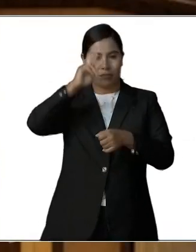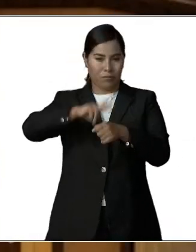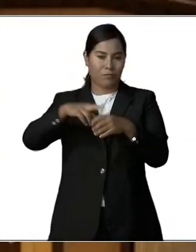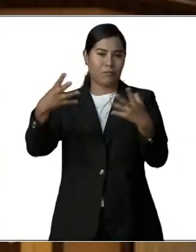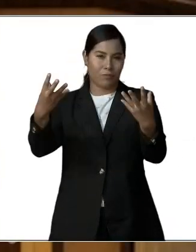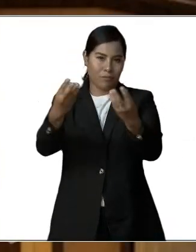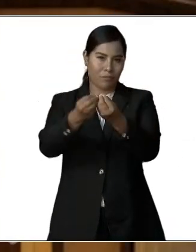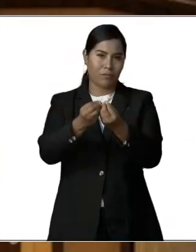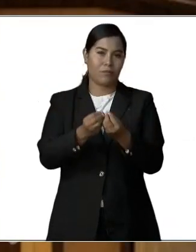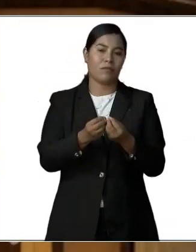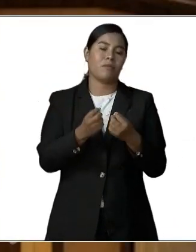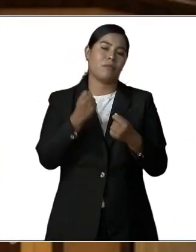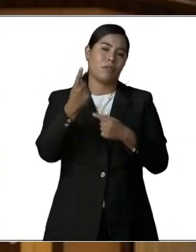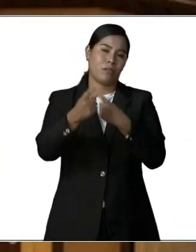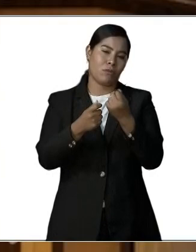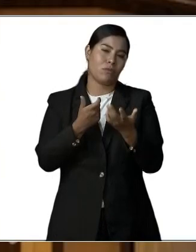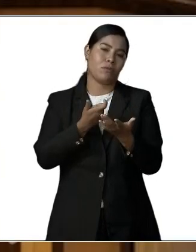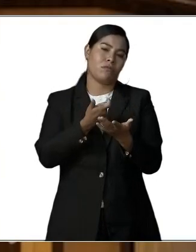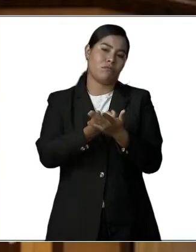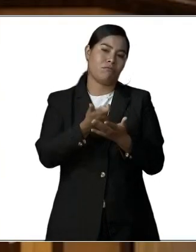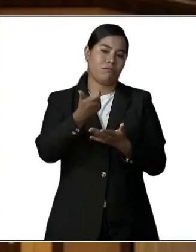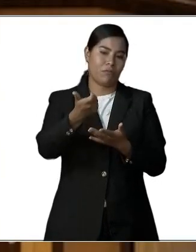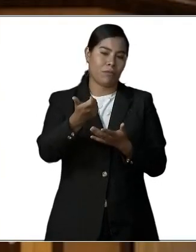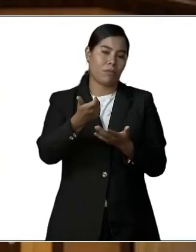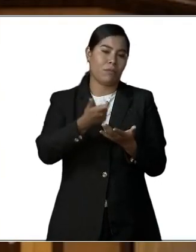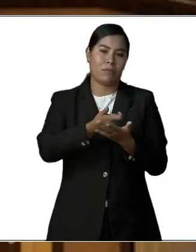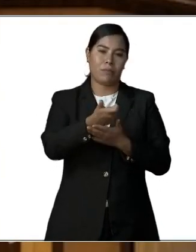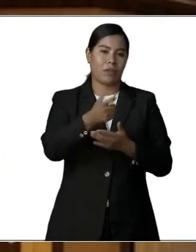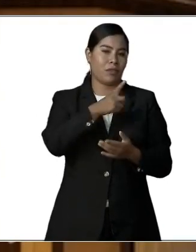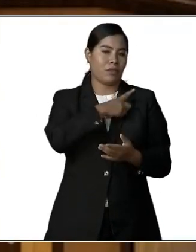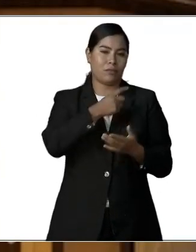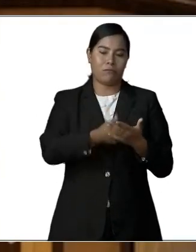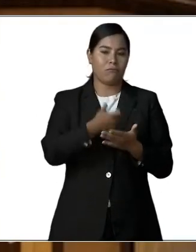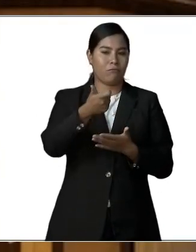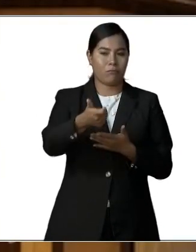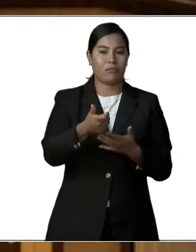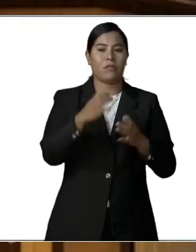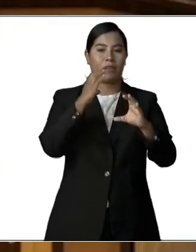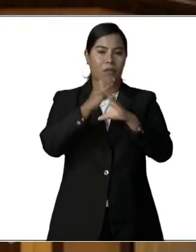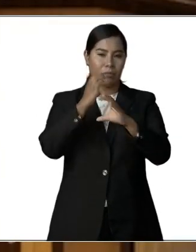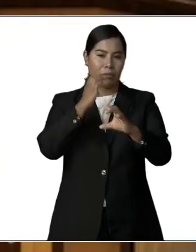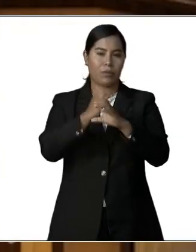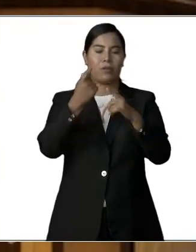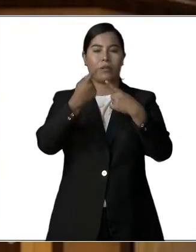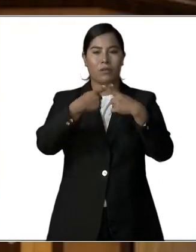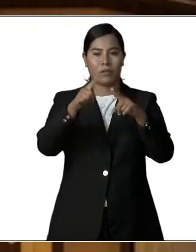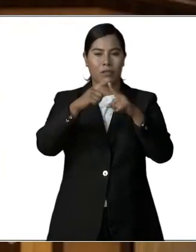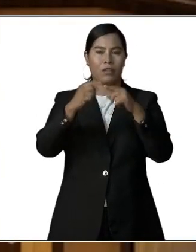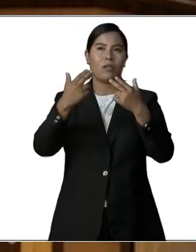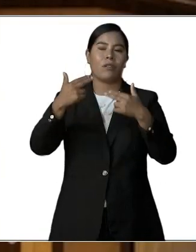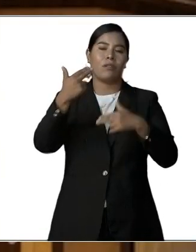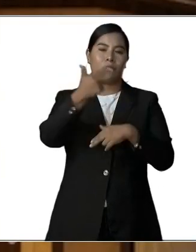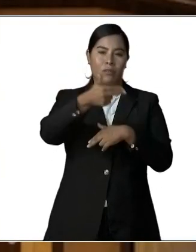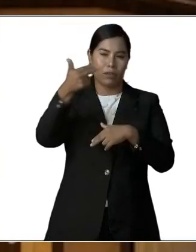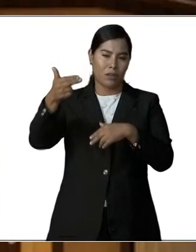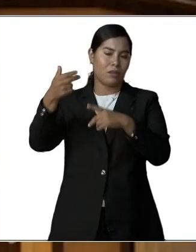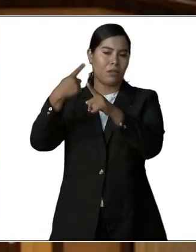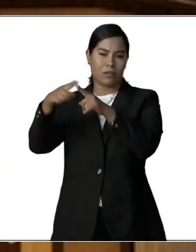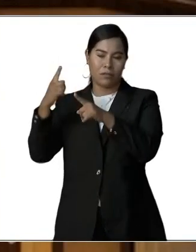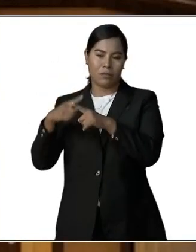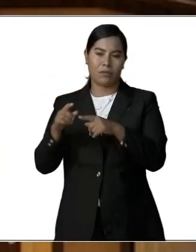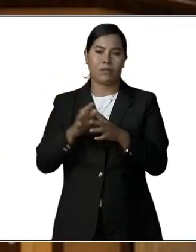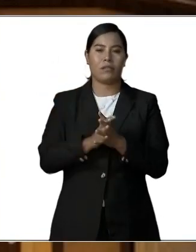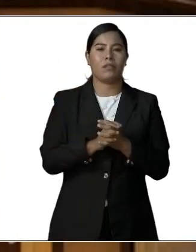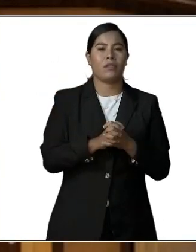cuenta, es decir, con sus gastos y por su cuenta, ellos buscan hospedaje, pues sin embargo, aquí en la universidad